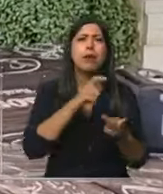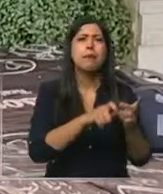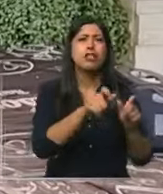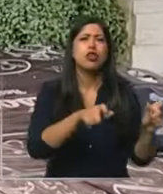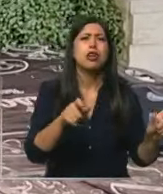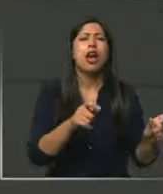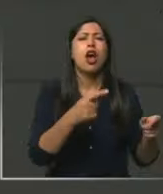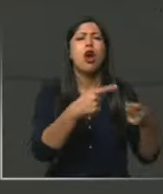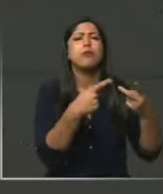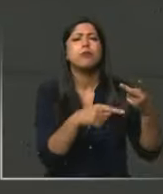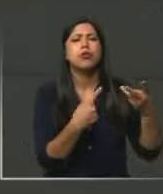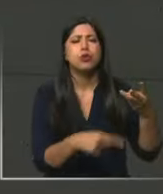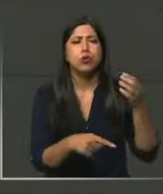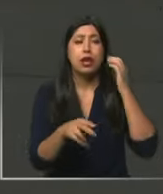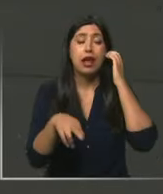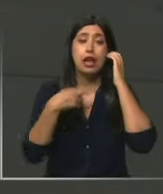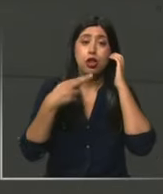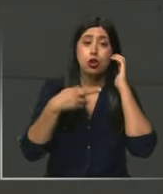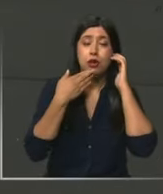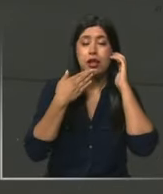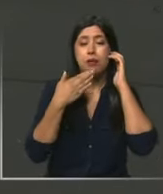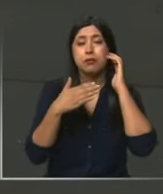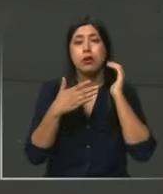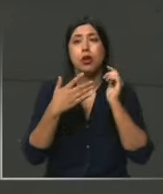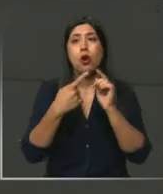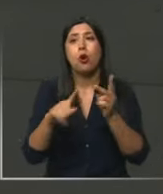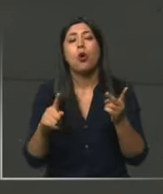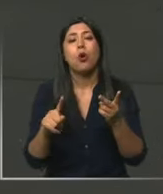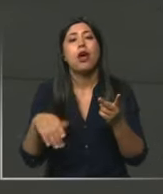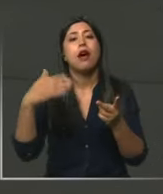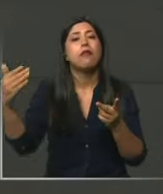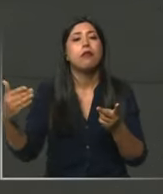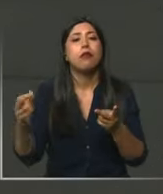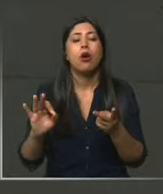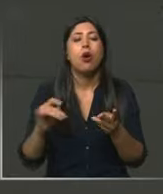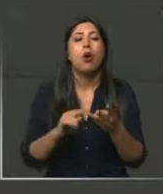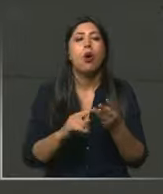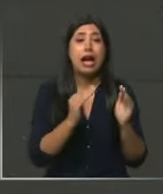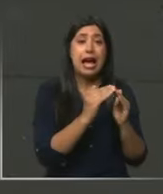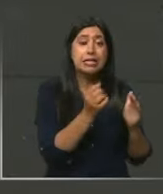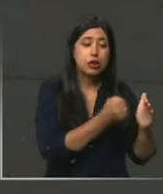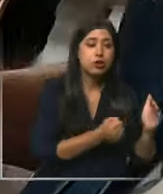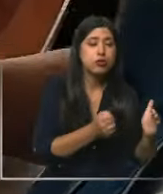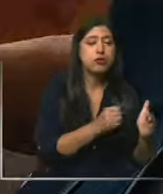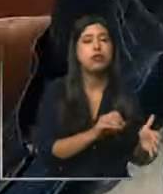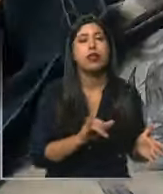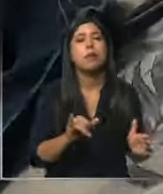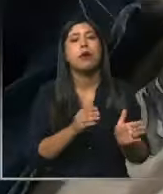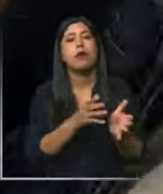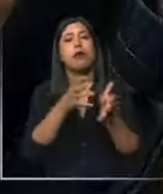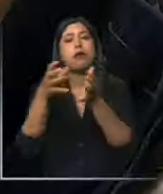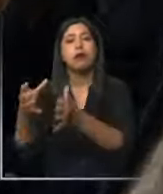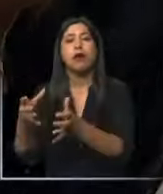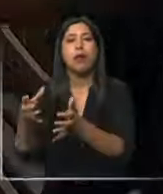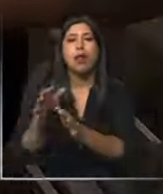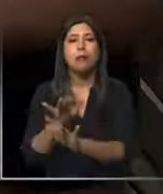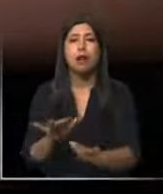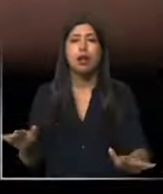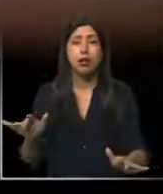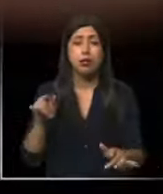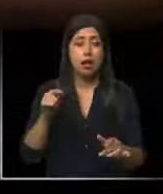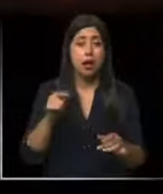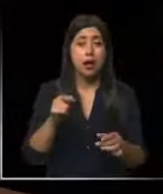también, tanto como para ir a restaurantes o comer afuera, o llevar sus propias cosas de las cabañas hacia la playa. En el restaurante La Casona los